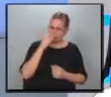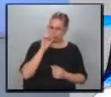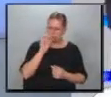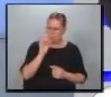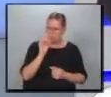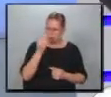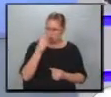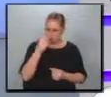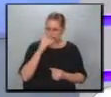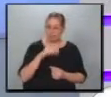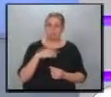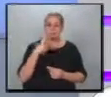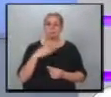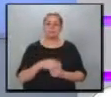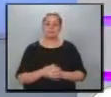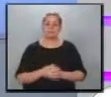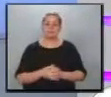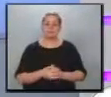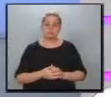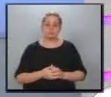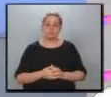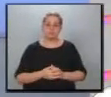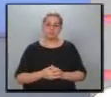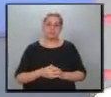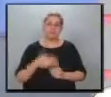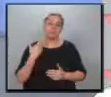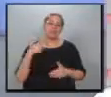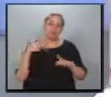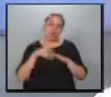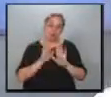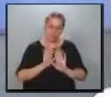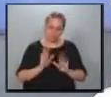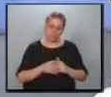Ahí como para dividir. Para hacer un break.